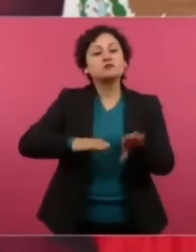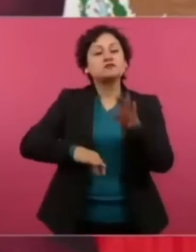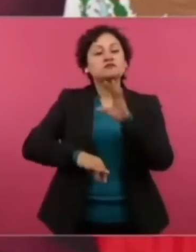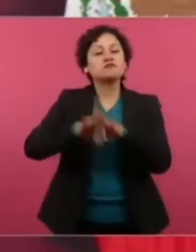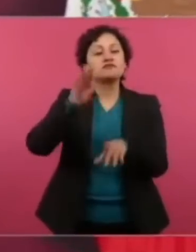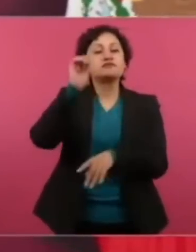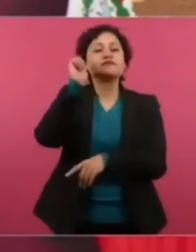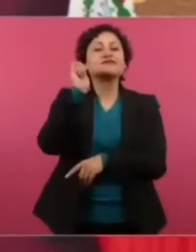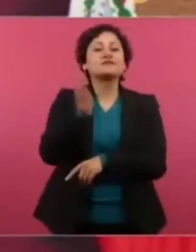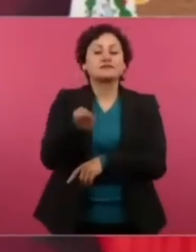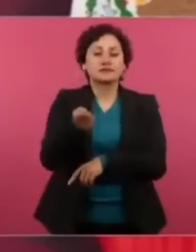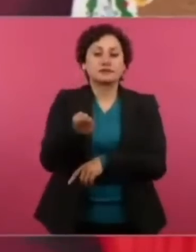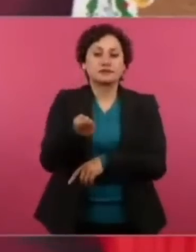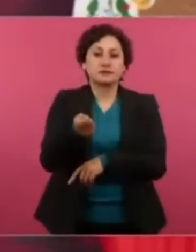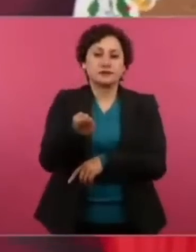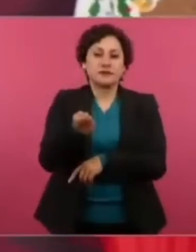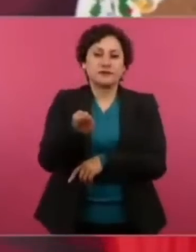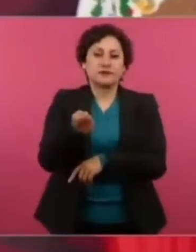la